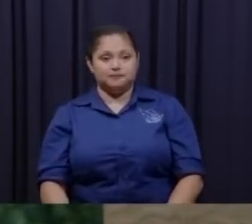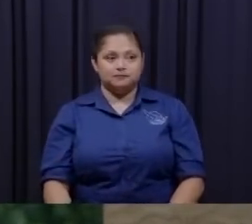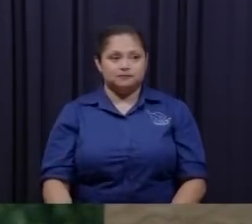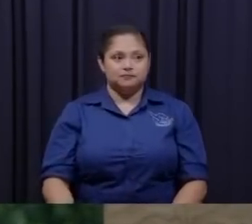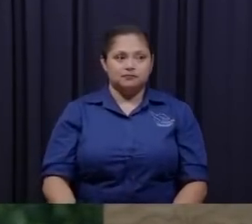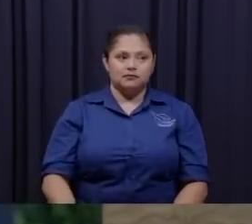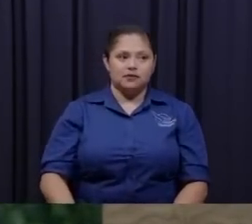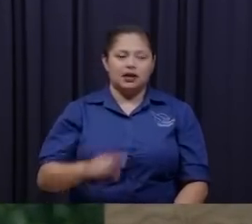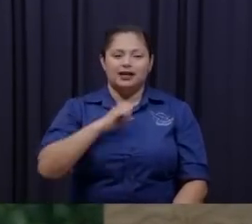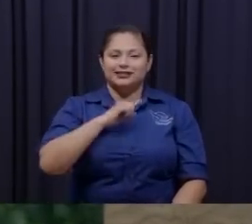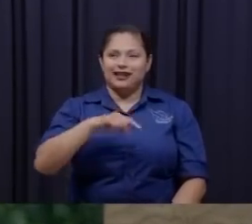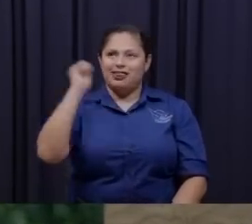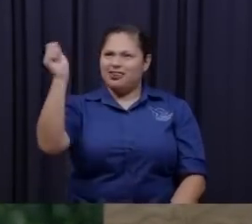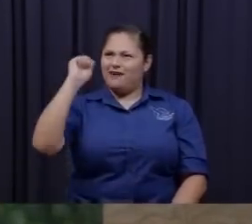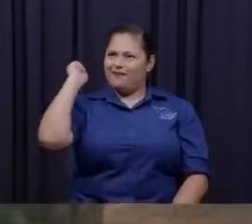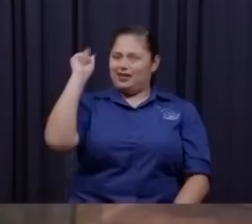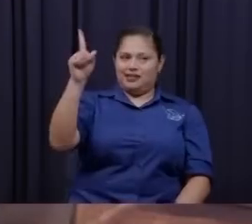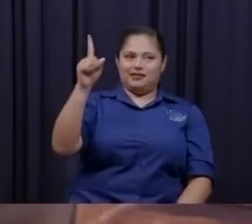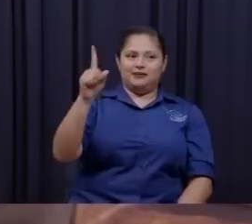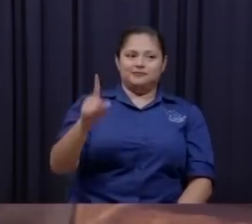ahí estaba David, ¿verdad?